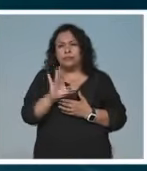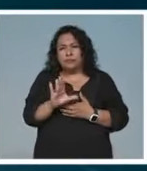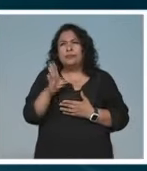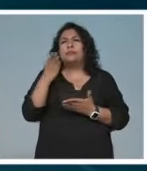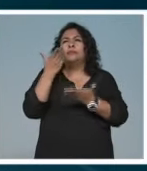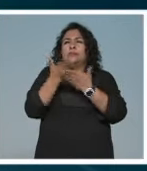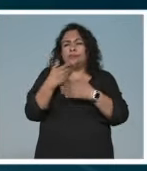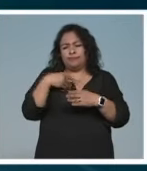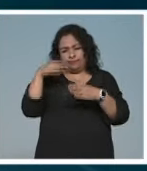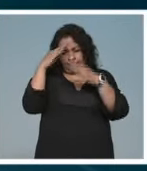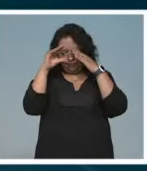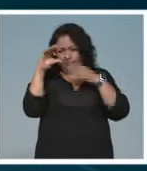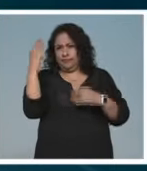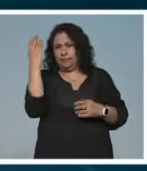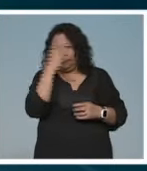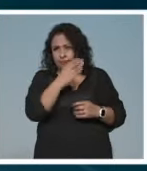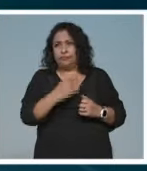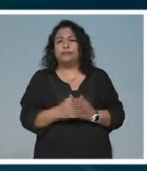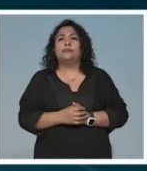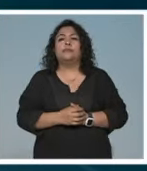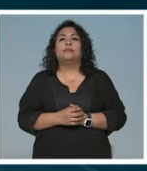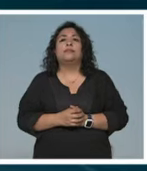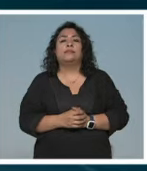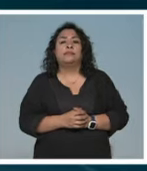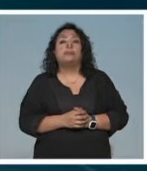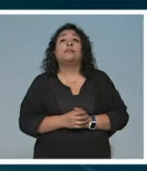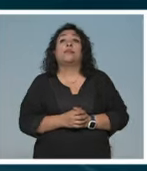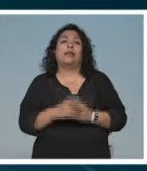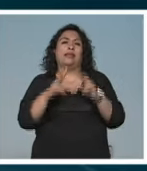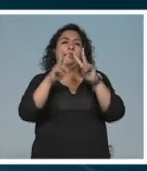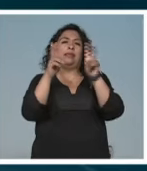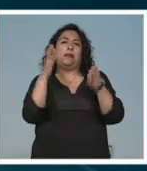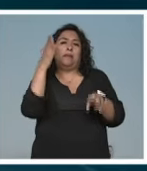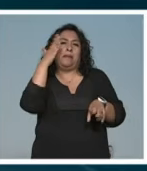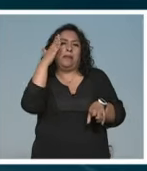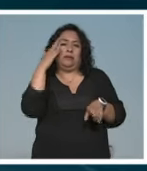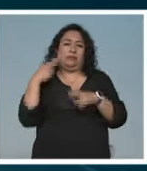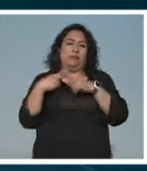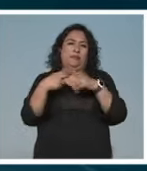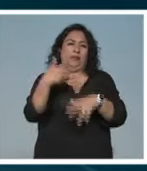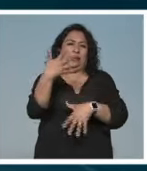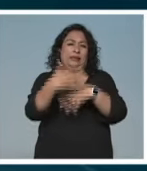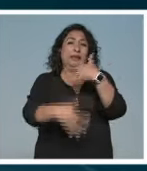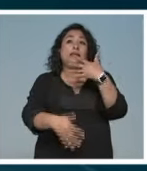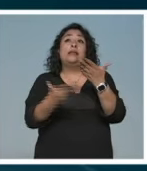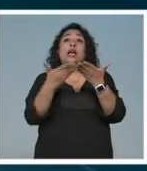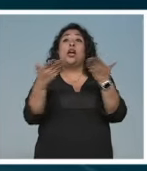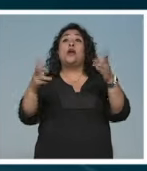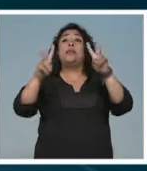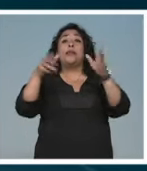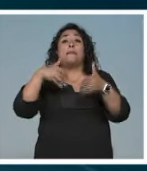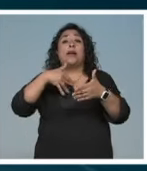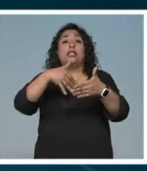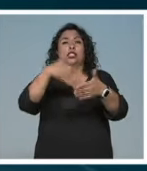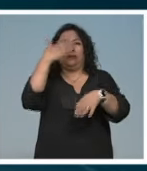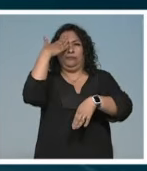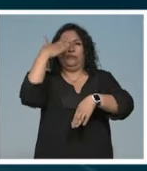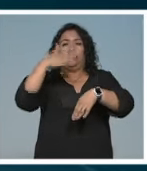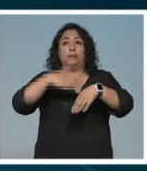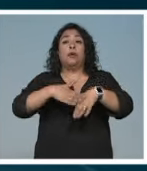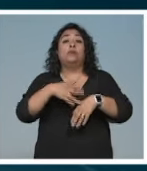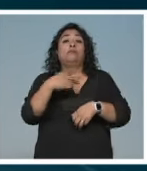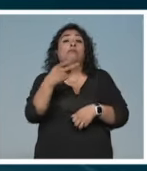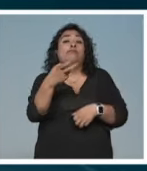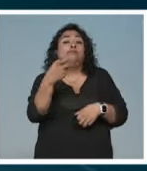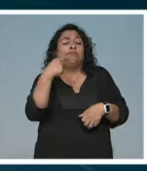una reflexión para la fotografía. El tema central de esta 15ª edición será Archivo y Memoria, con lo cual no